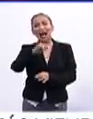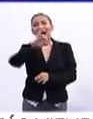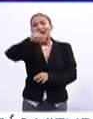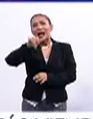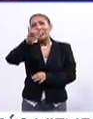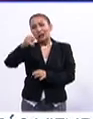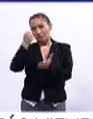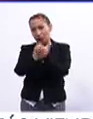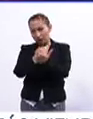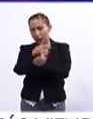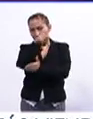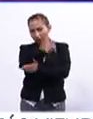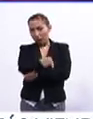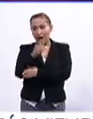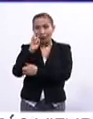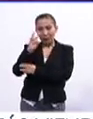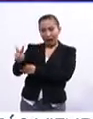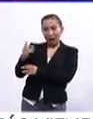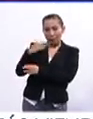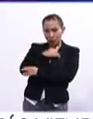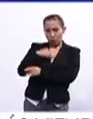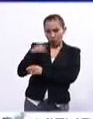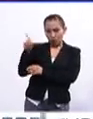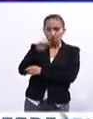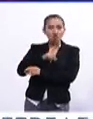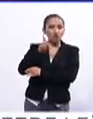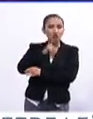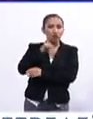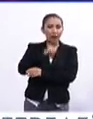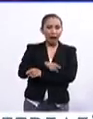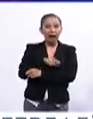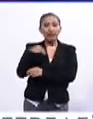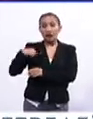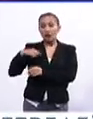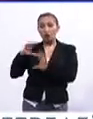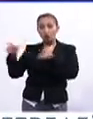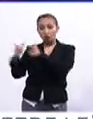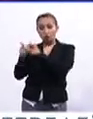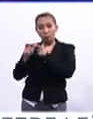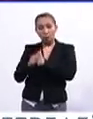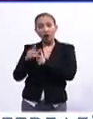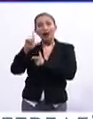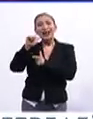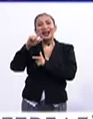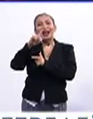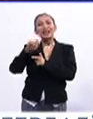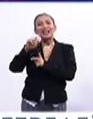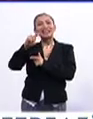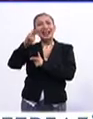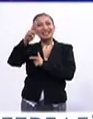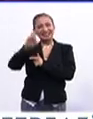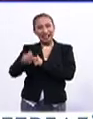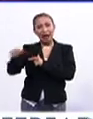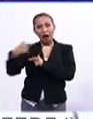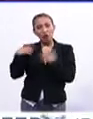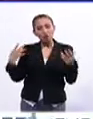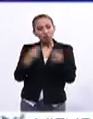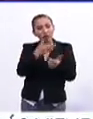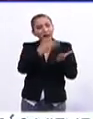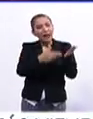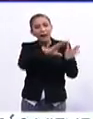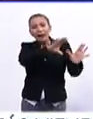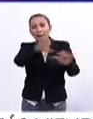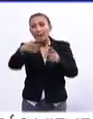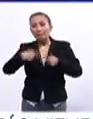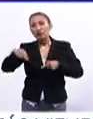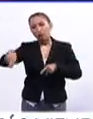es una marca, que ahí está una de las integrantes, y nuestro colectivo, que somos Lana Desastre, diéramos un taller para